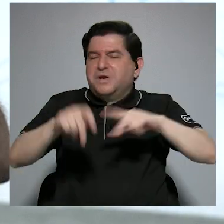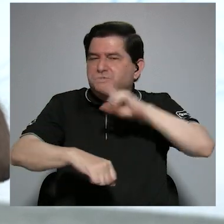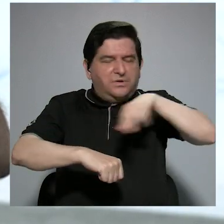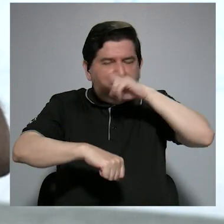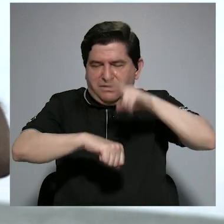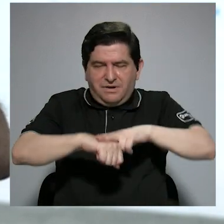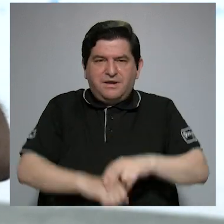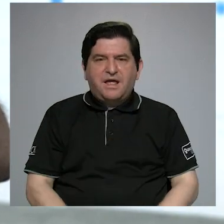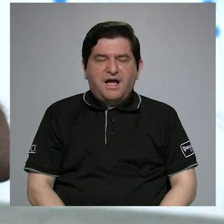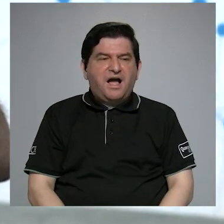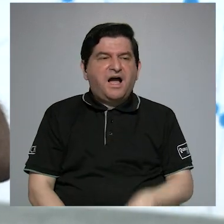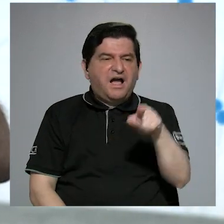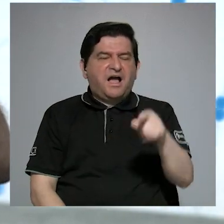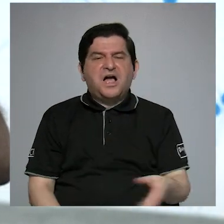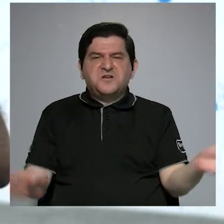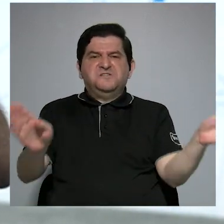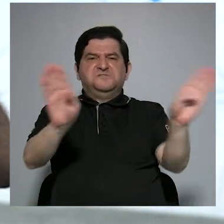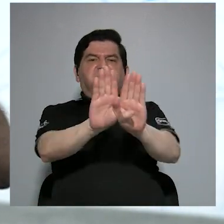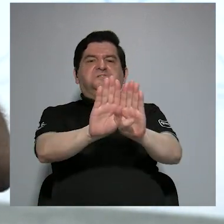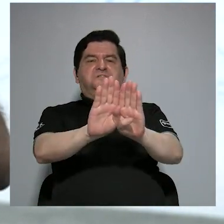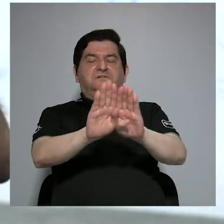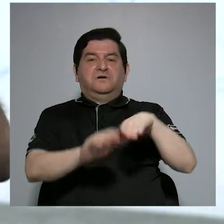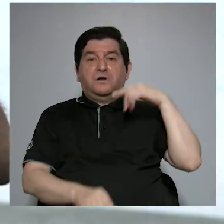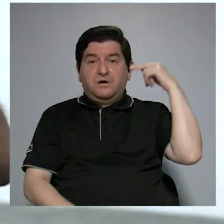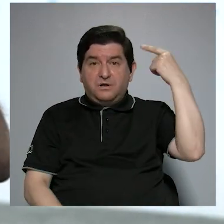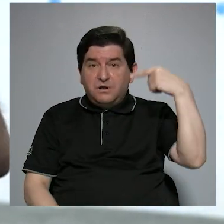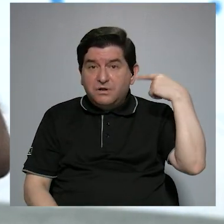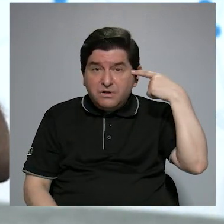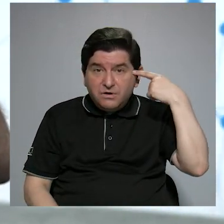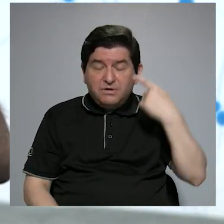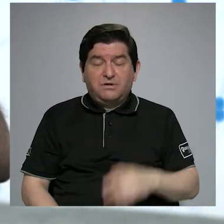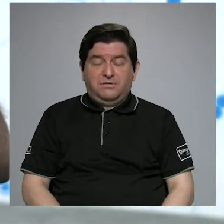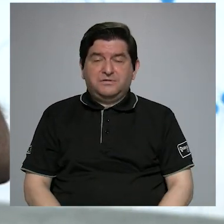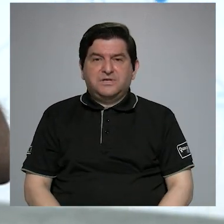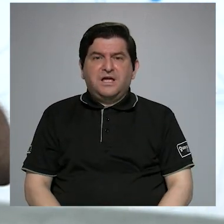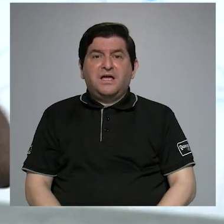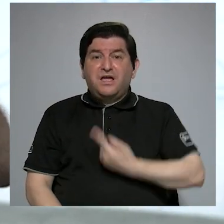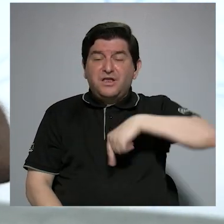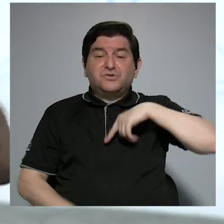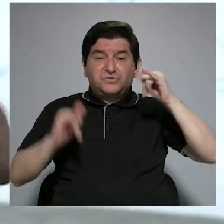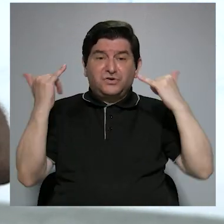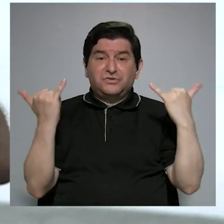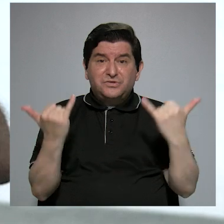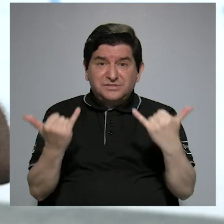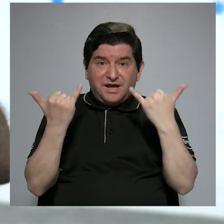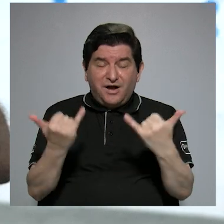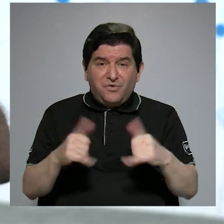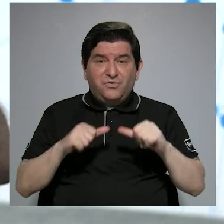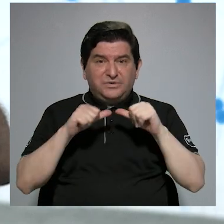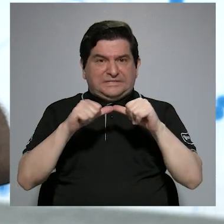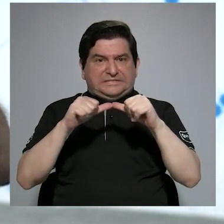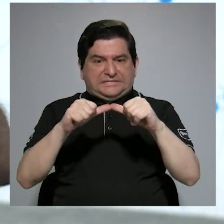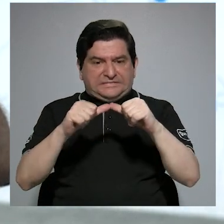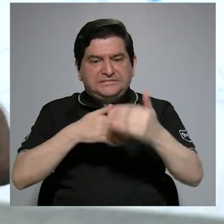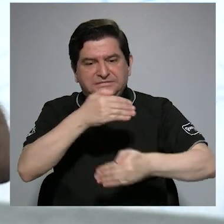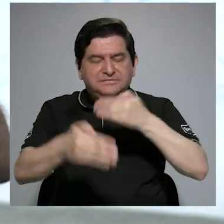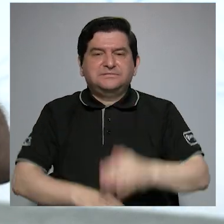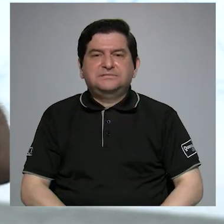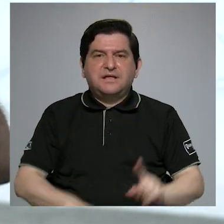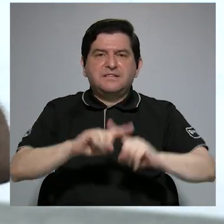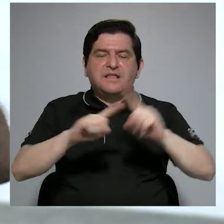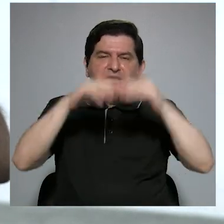de la norma, fue el encierro. Y esa es la lógica que hemos venido sosteniendo hasta ahora. Diversos